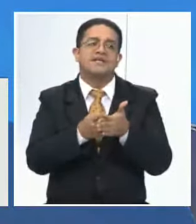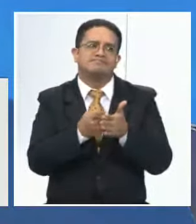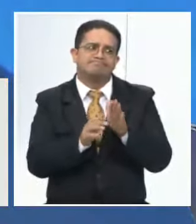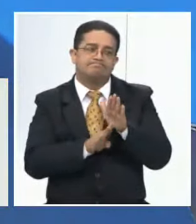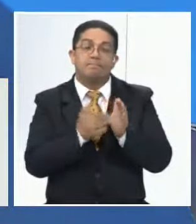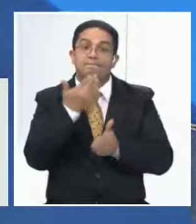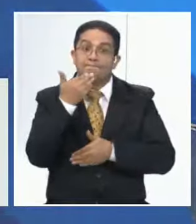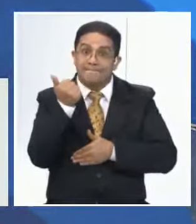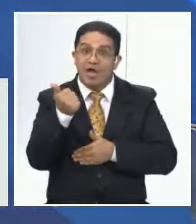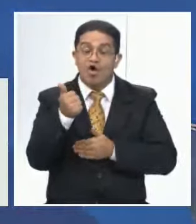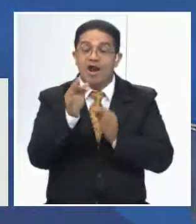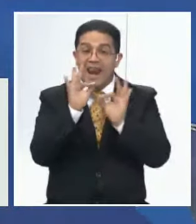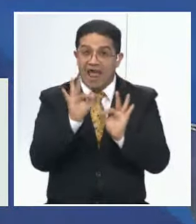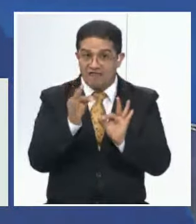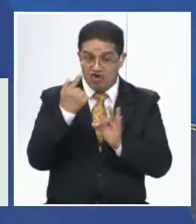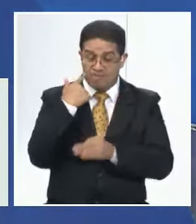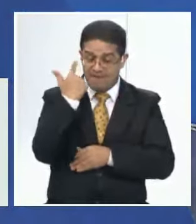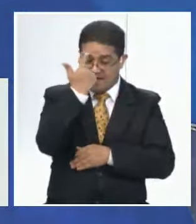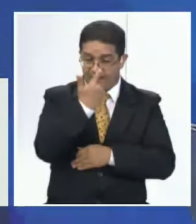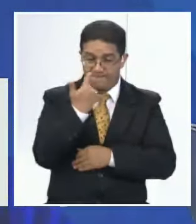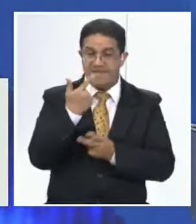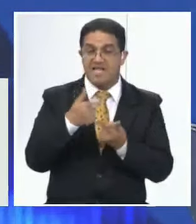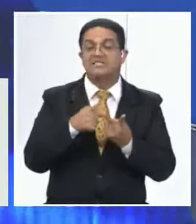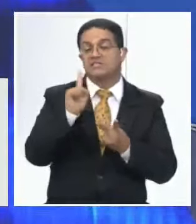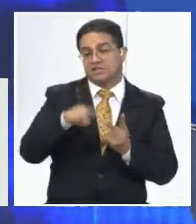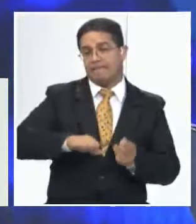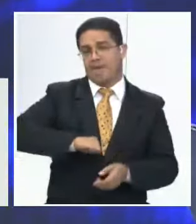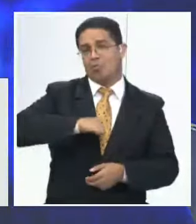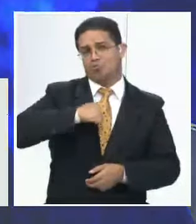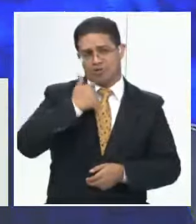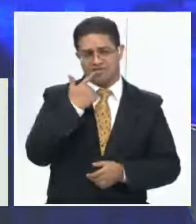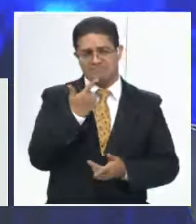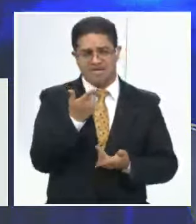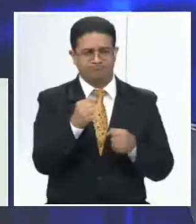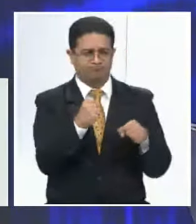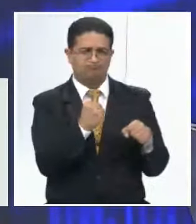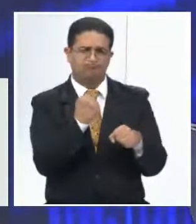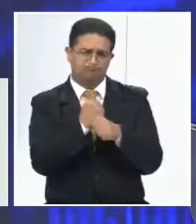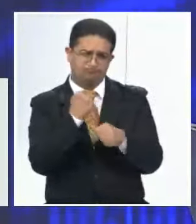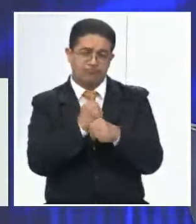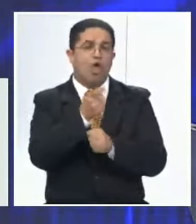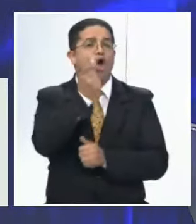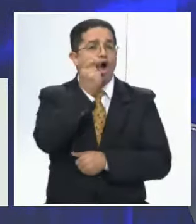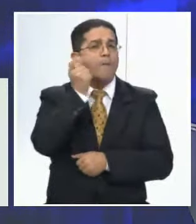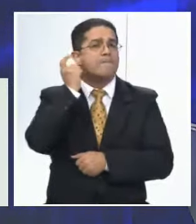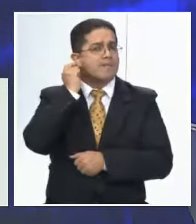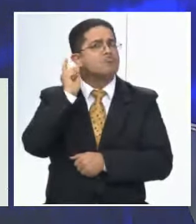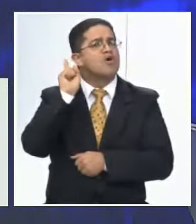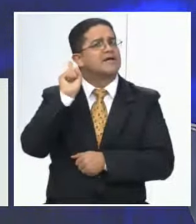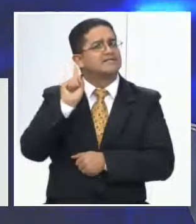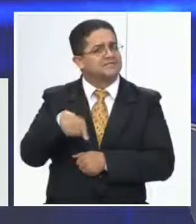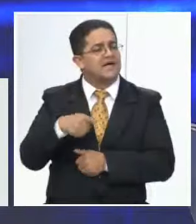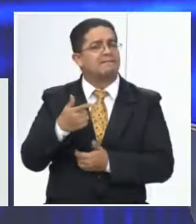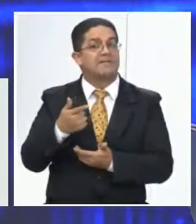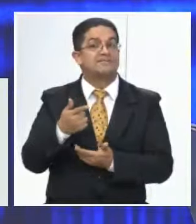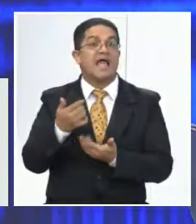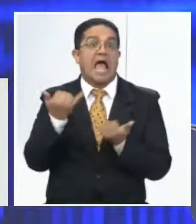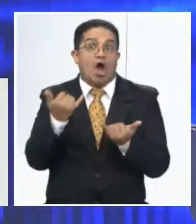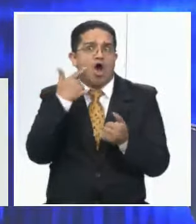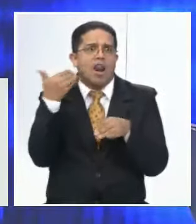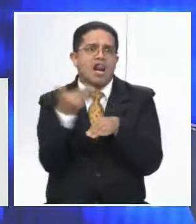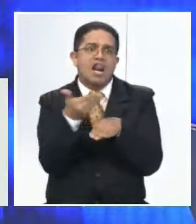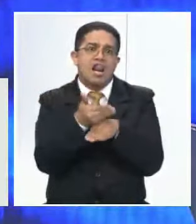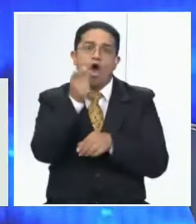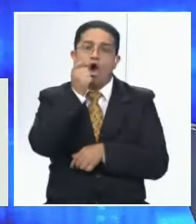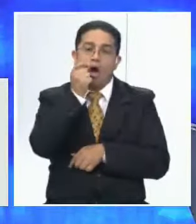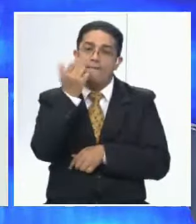la autoestima, nos vamos a sentir mejor y nos vamos a desarrollar mejor. ¿Por qué no? Incluso hoy, tanto damas como caballeros, cada día aumenta más los pacientes caballeros porque no se atrevían